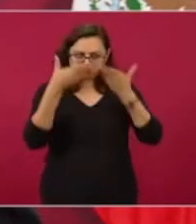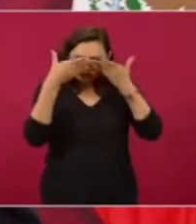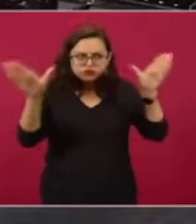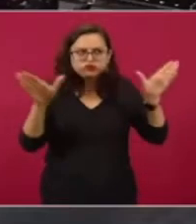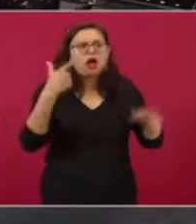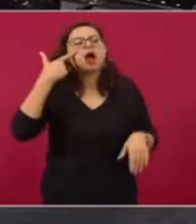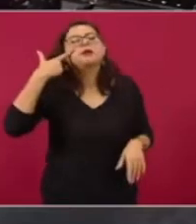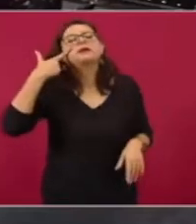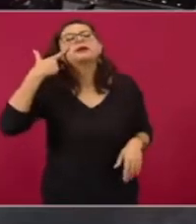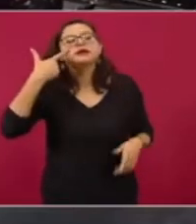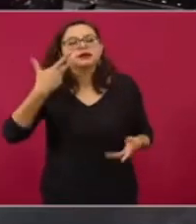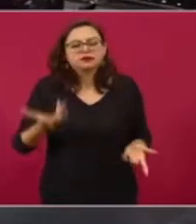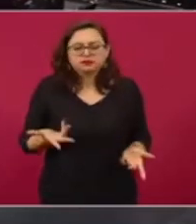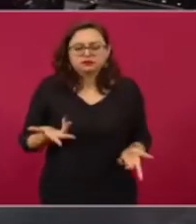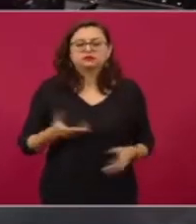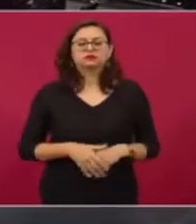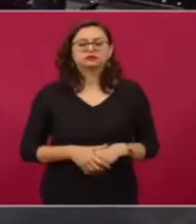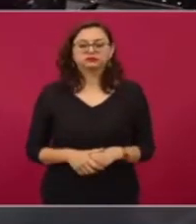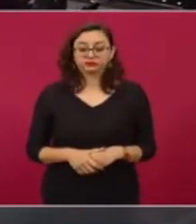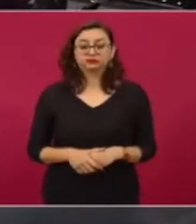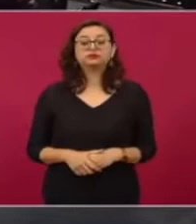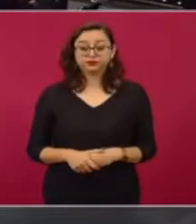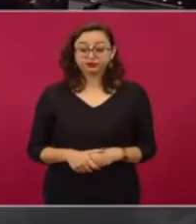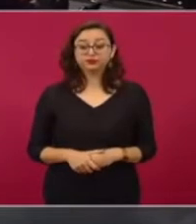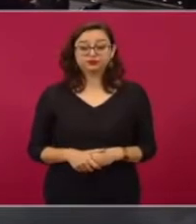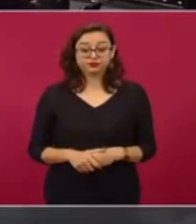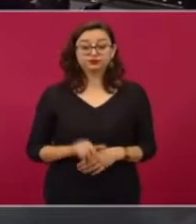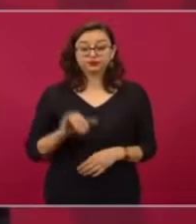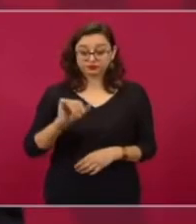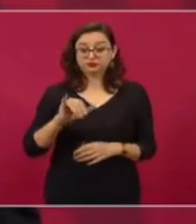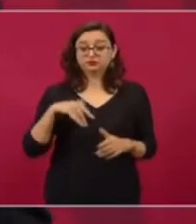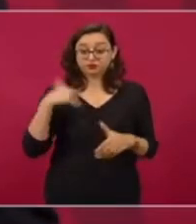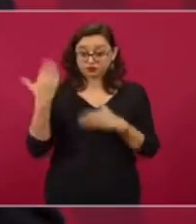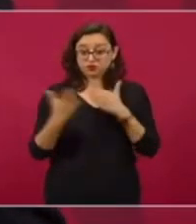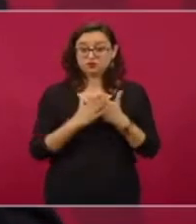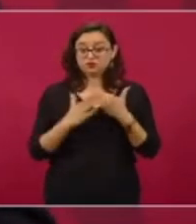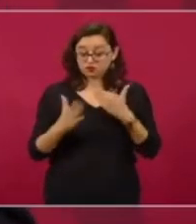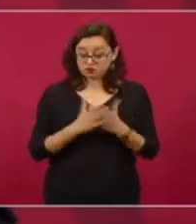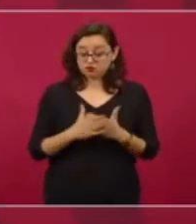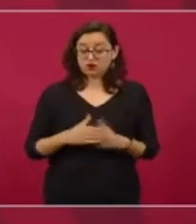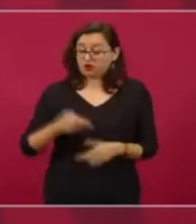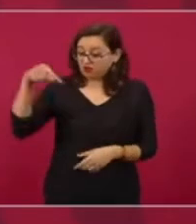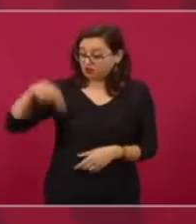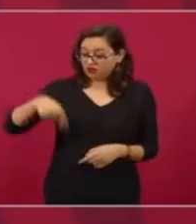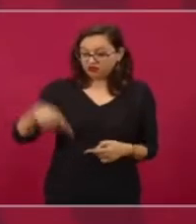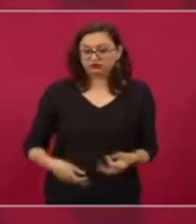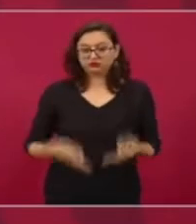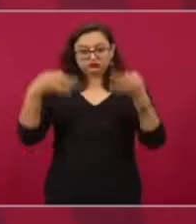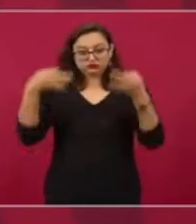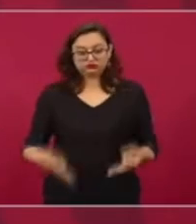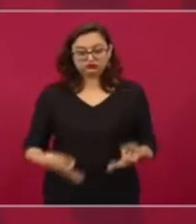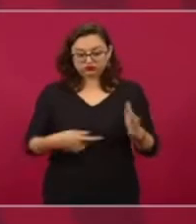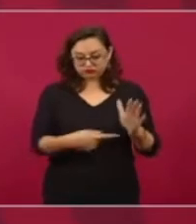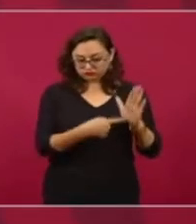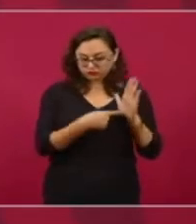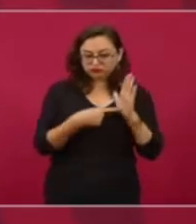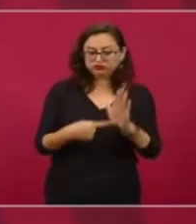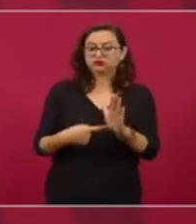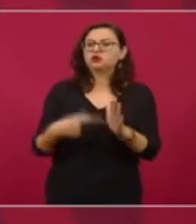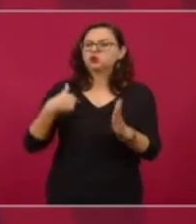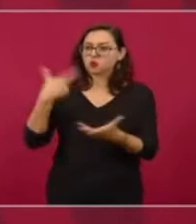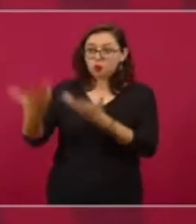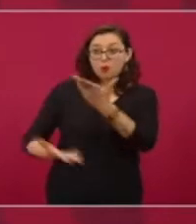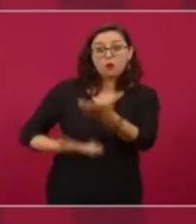si les voy a presentar formalmente un plan de austeridad